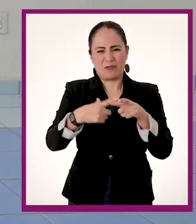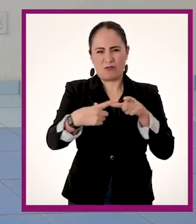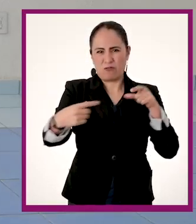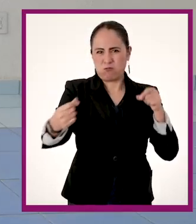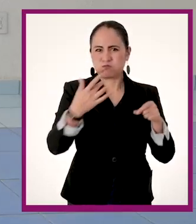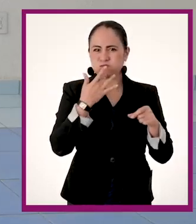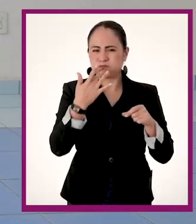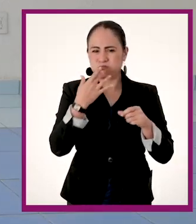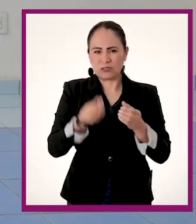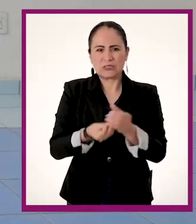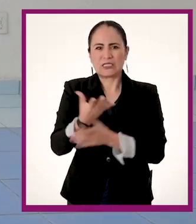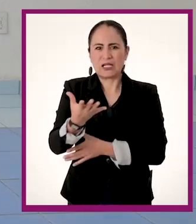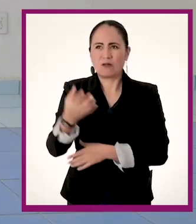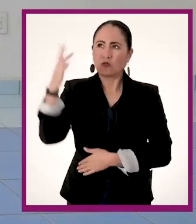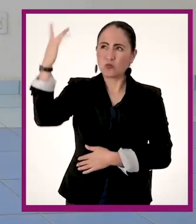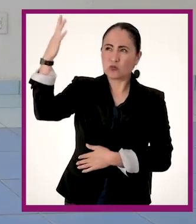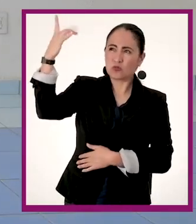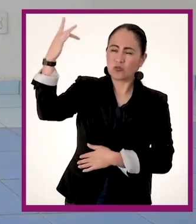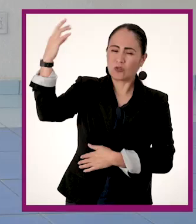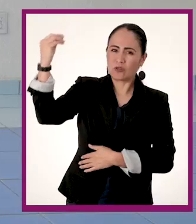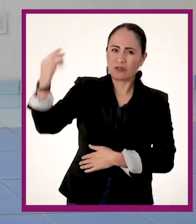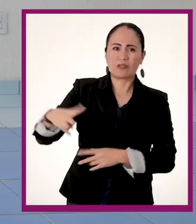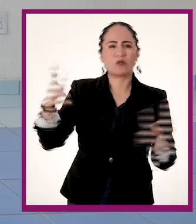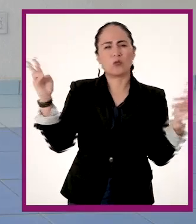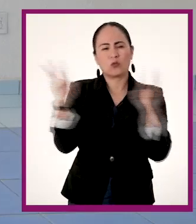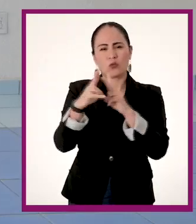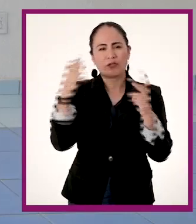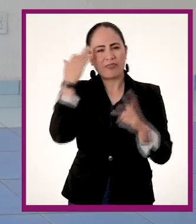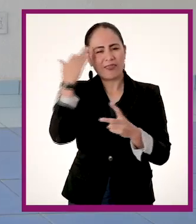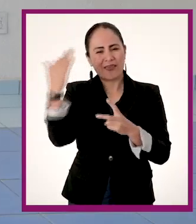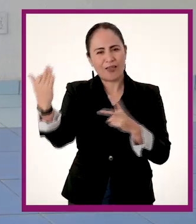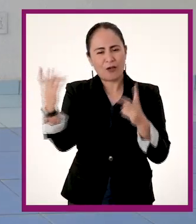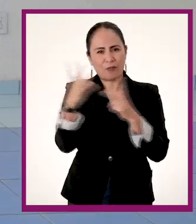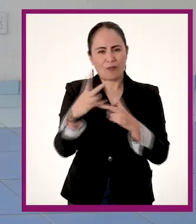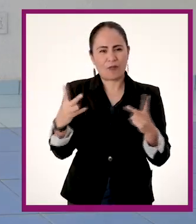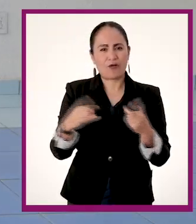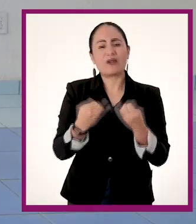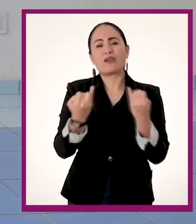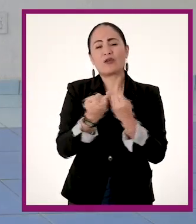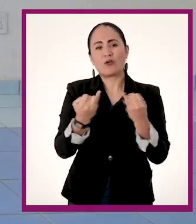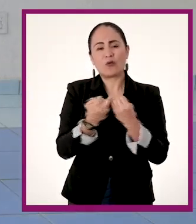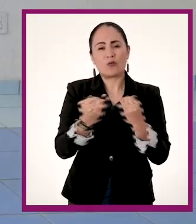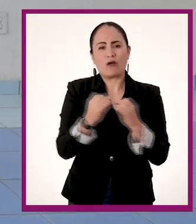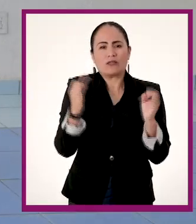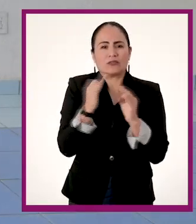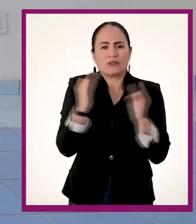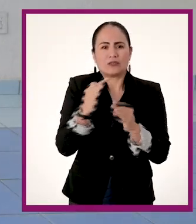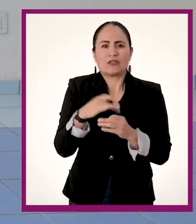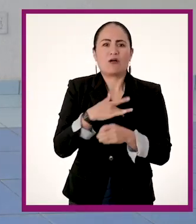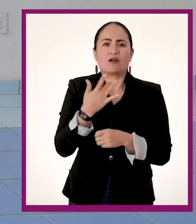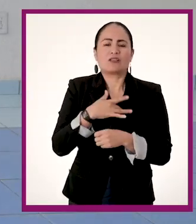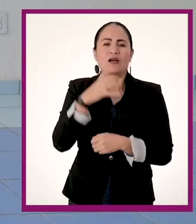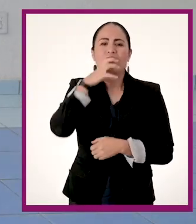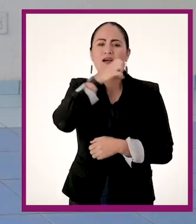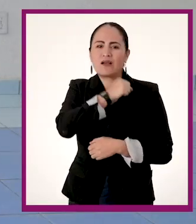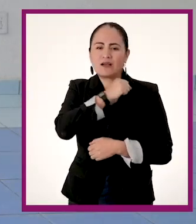lagarto y la lagartija salieron a tomar el sol en verano porque hace frío y en invierno por el